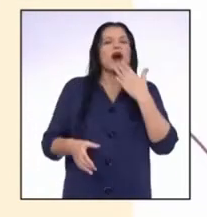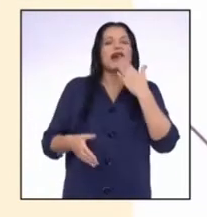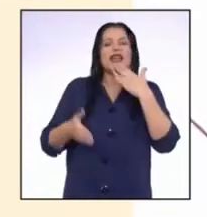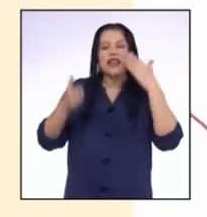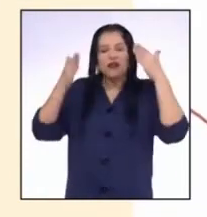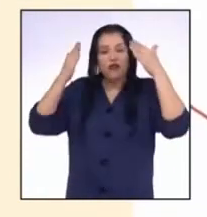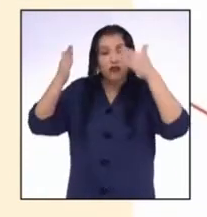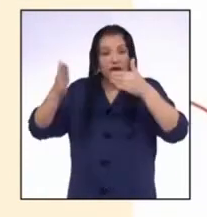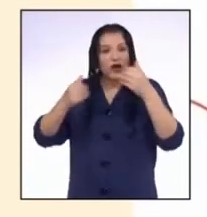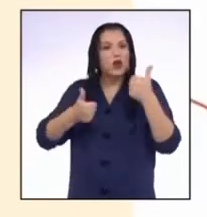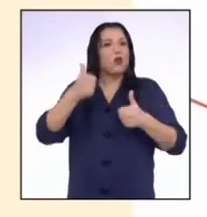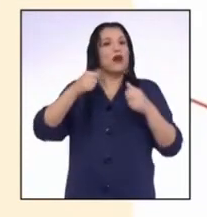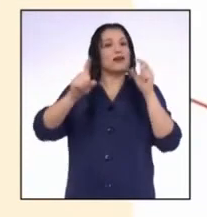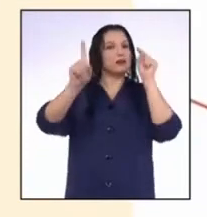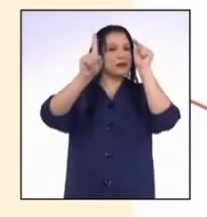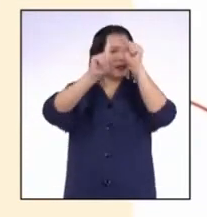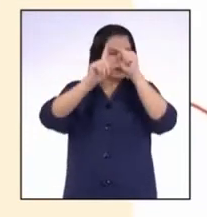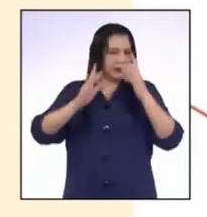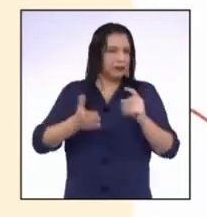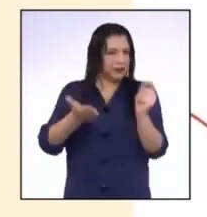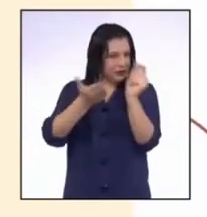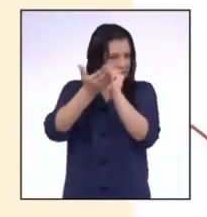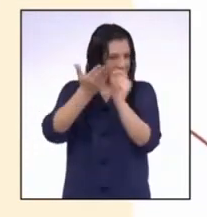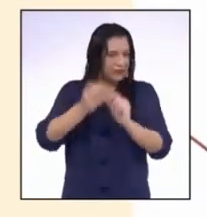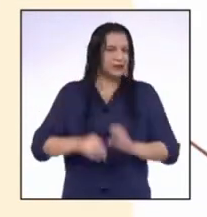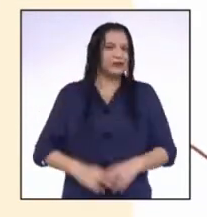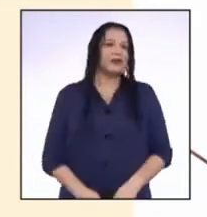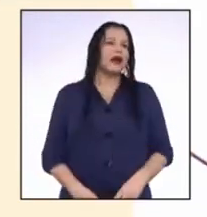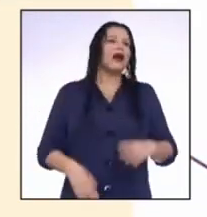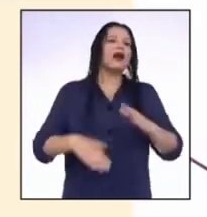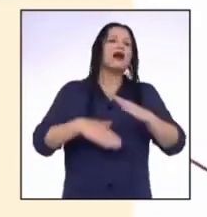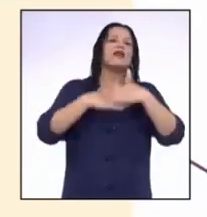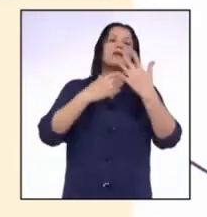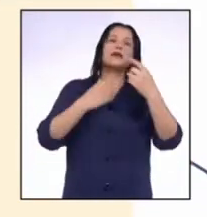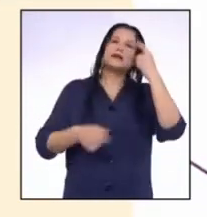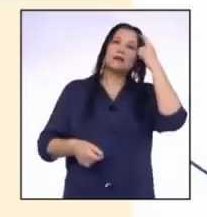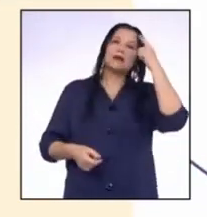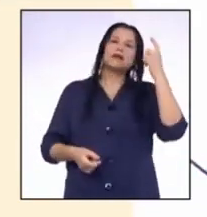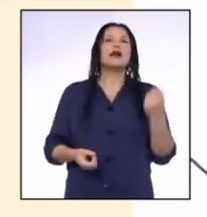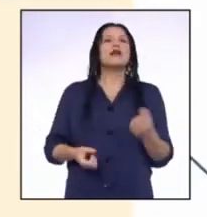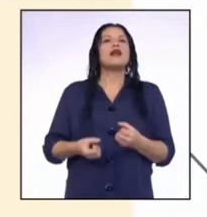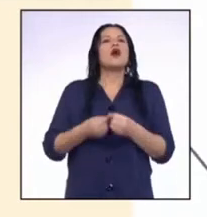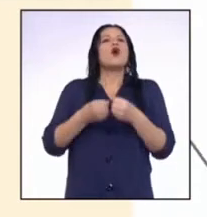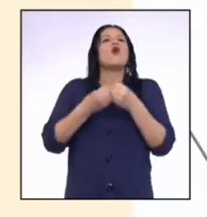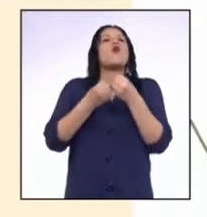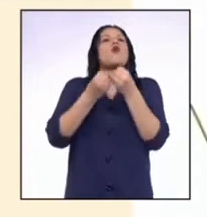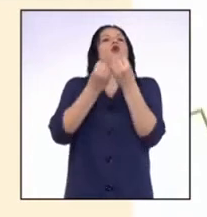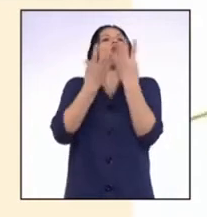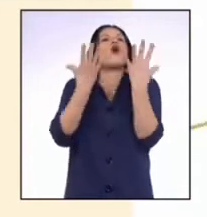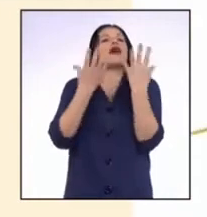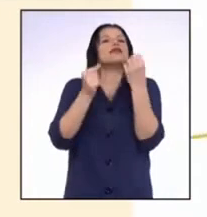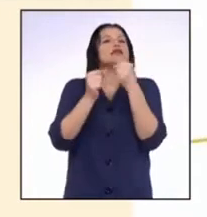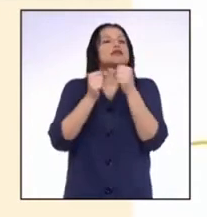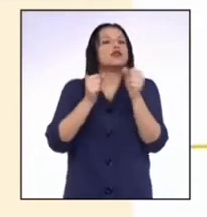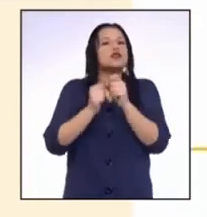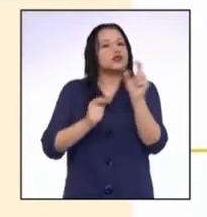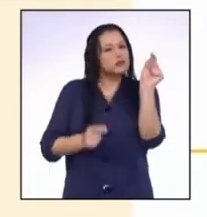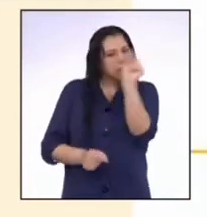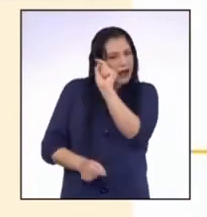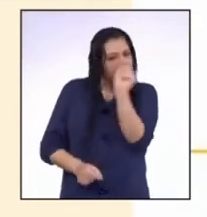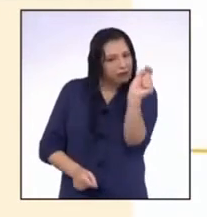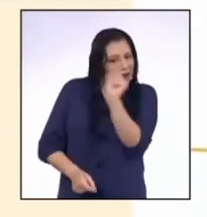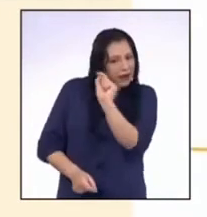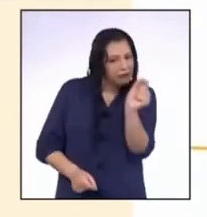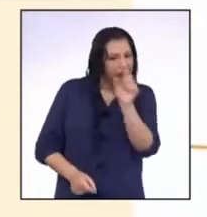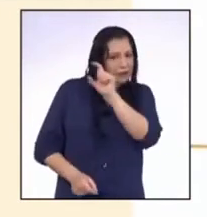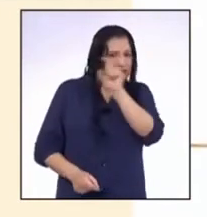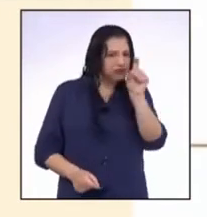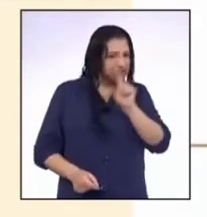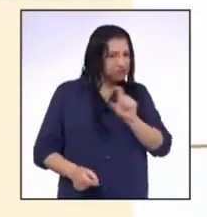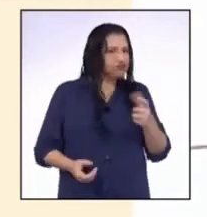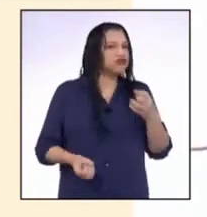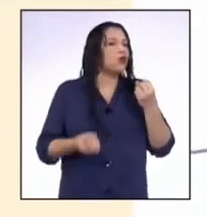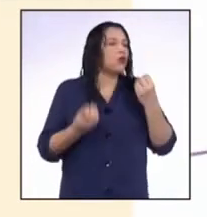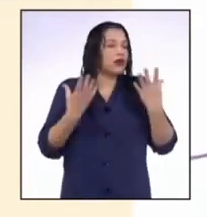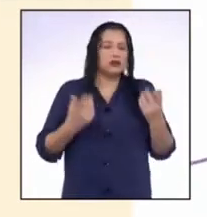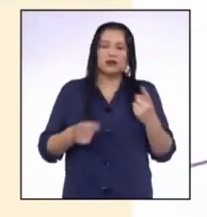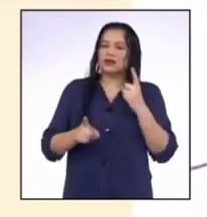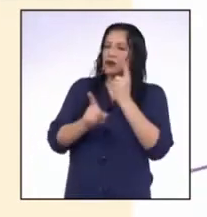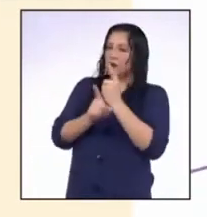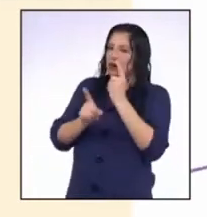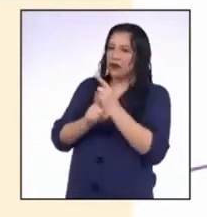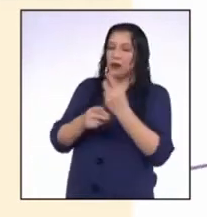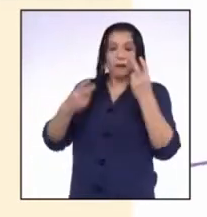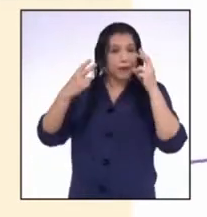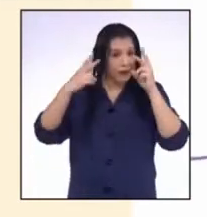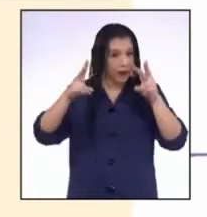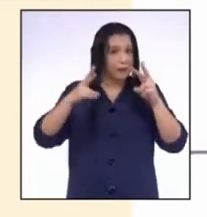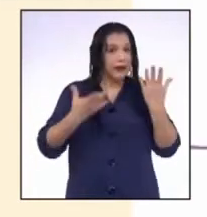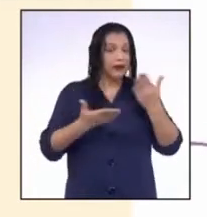y propósito. Por lo que veo, después toca pensar en el número de párrafos que vamos a redactar. Correcto. Como ya